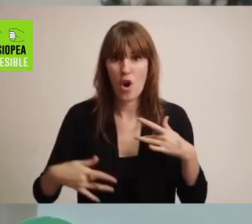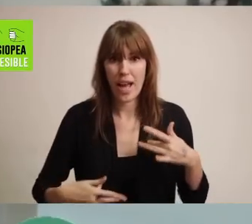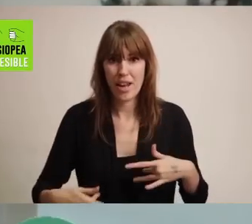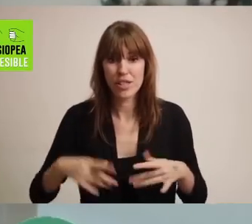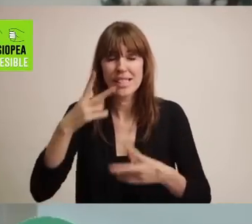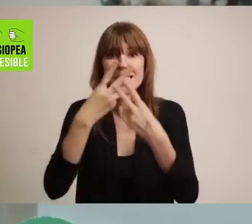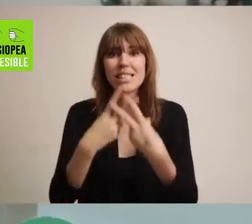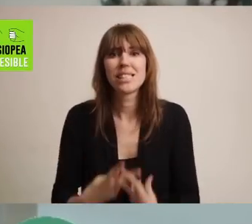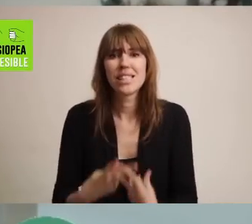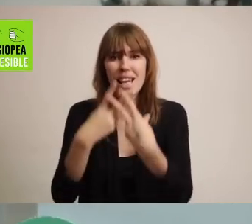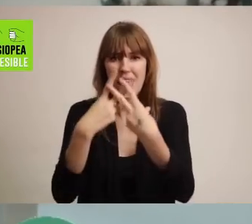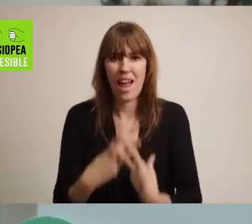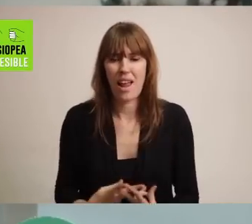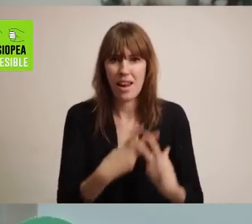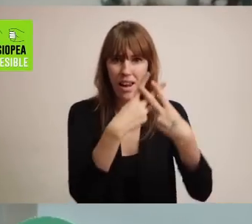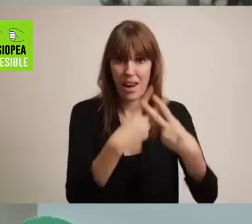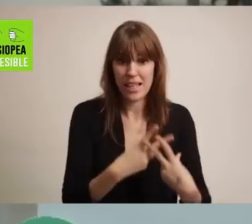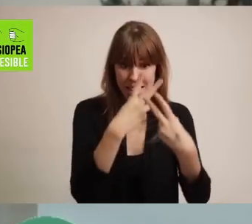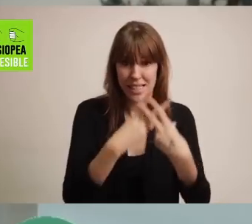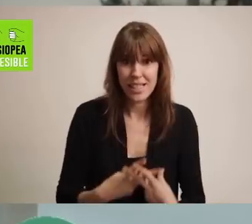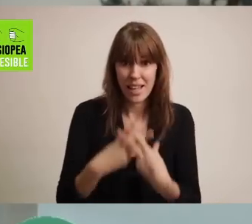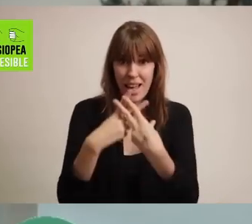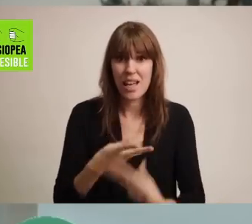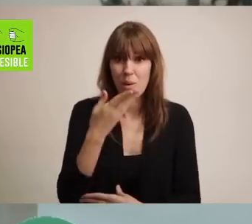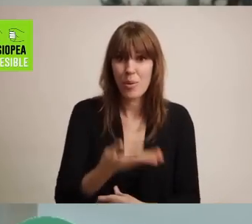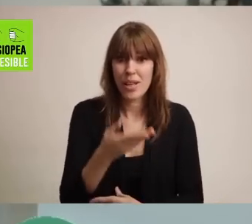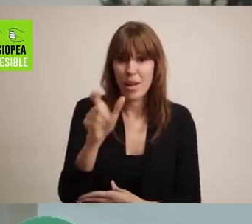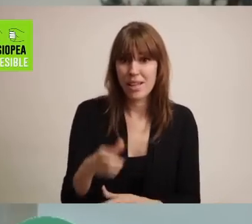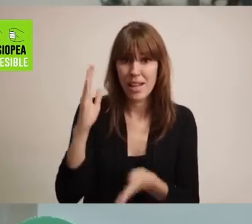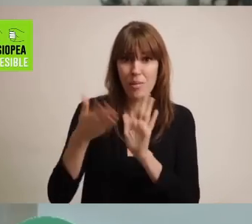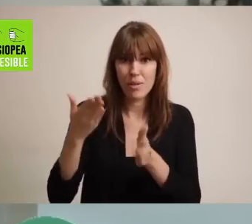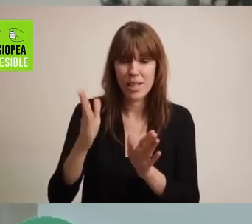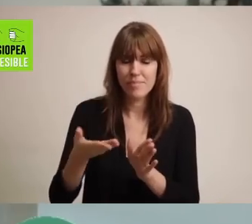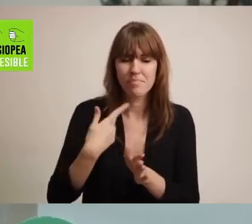la sensibilidad y la captación del terapeuta para poder sentir cómo está todo eso.